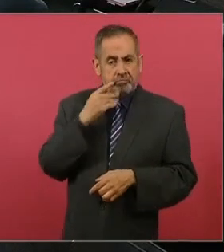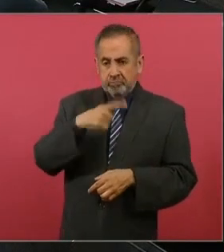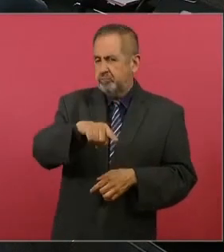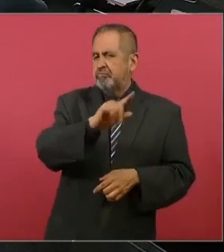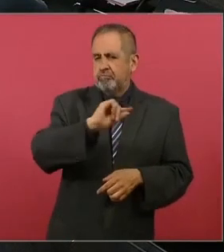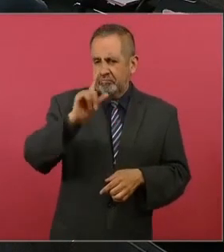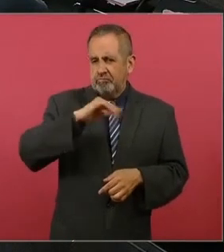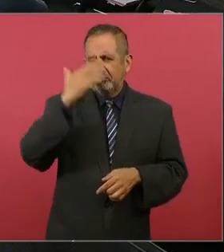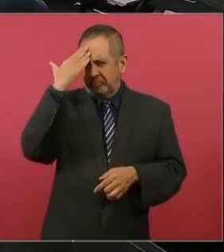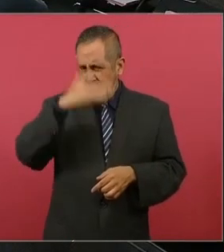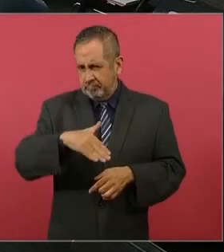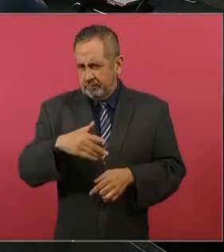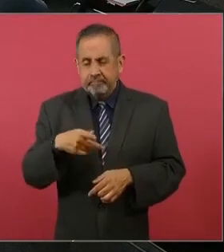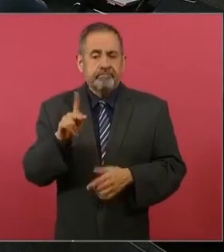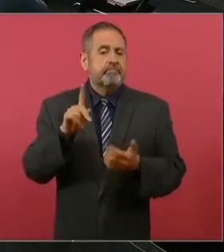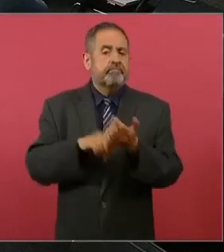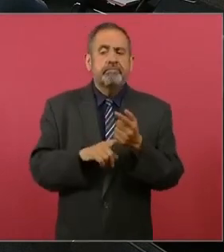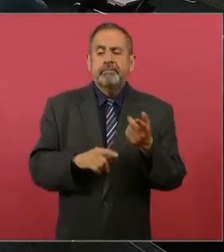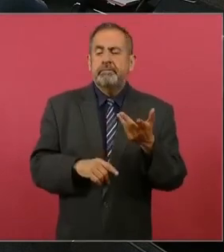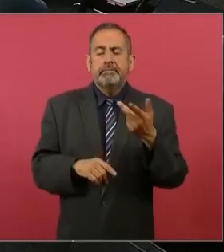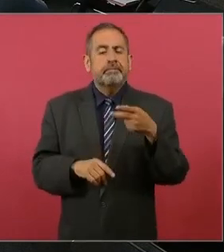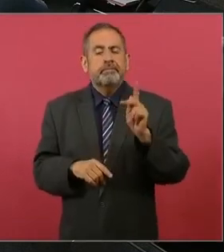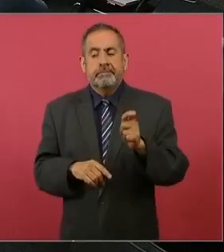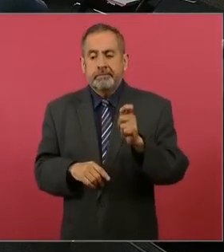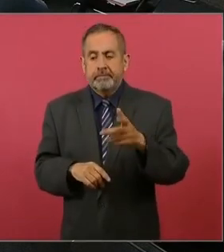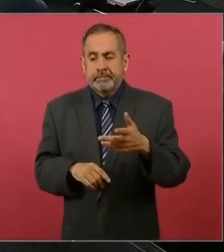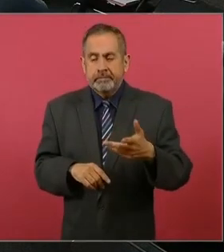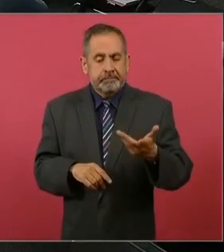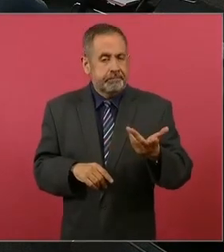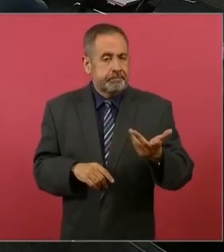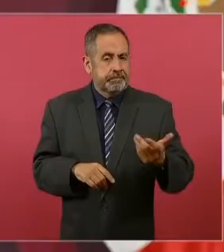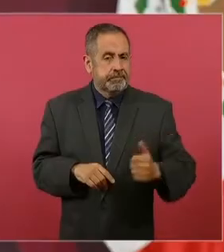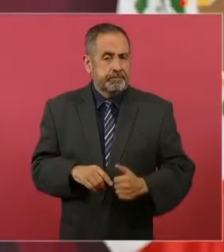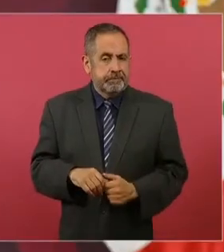Pero los acostumbrados a